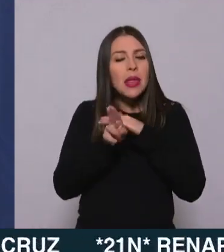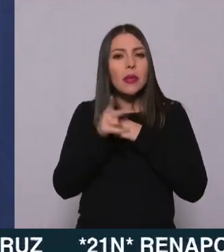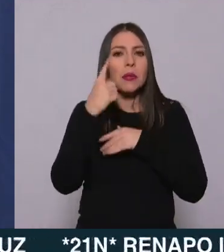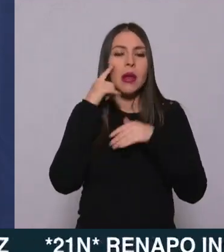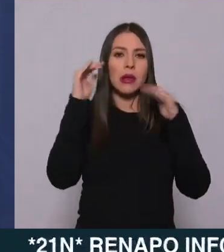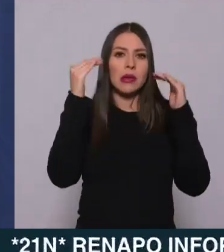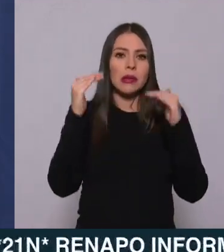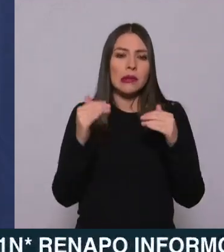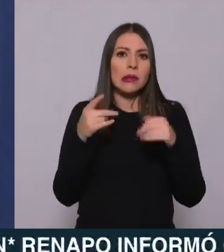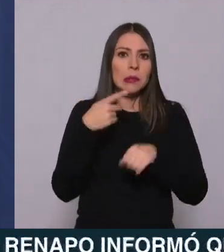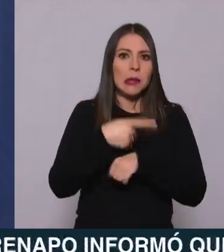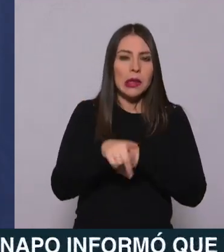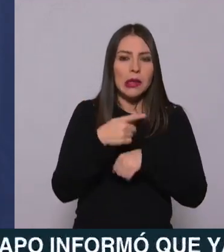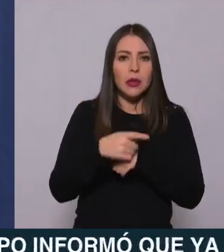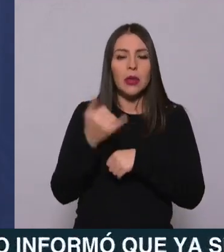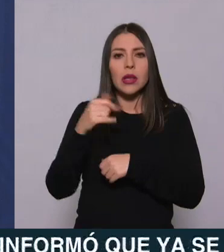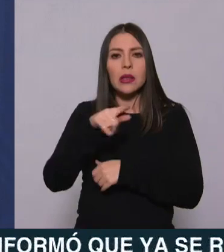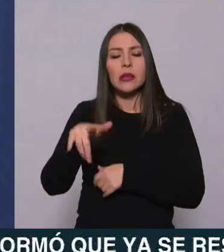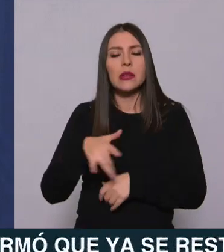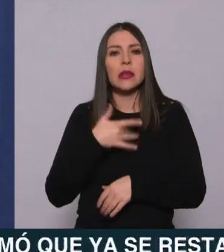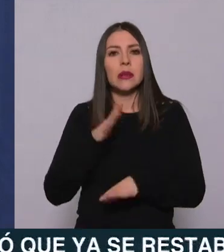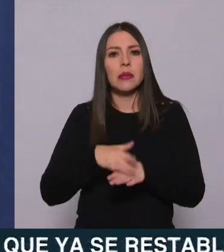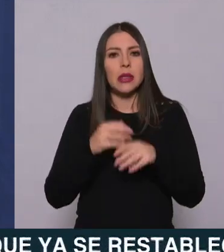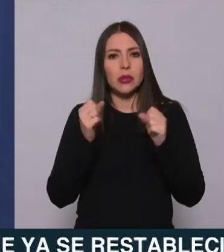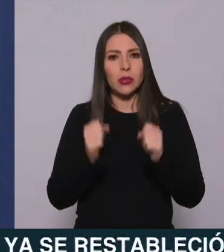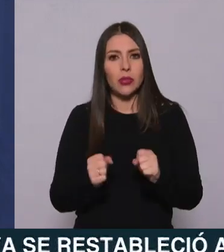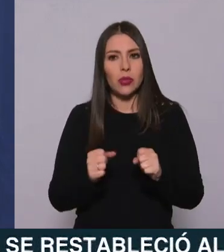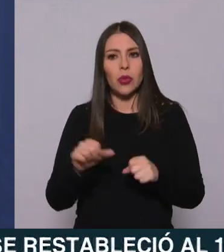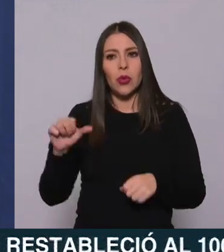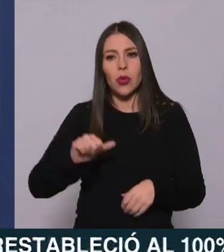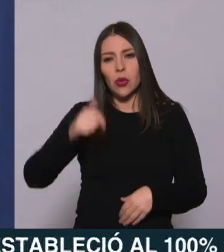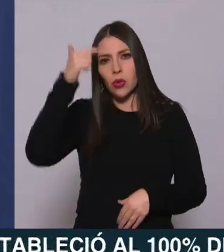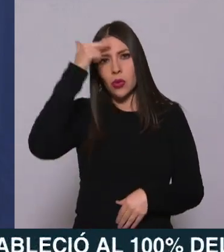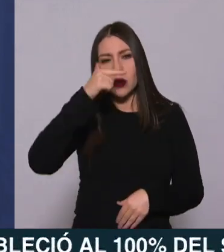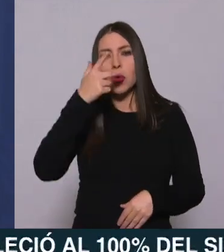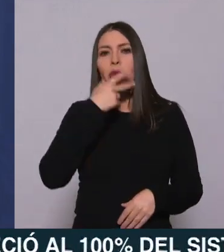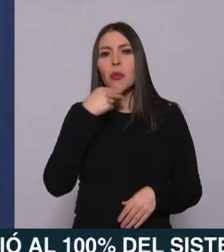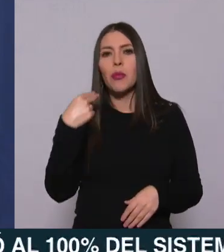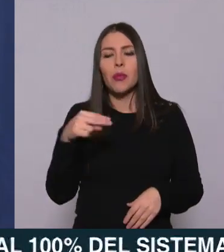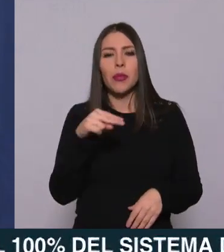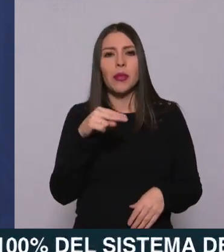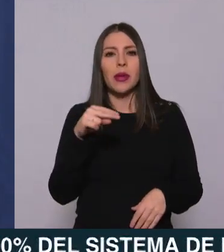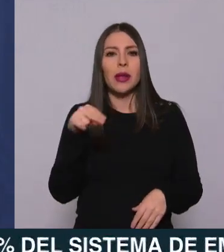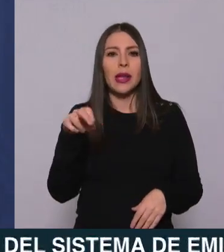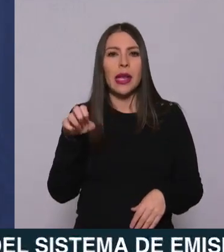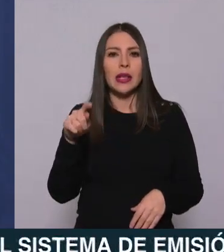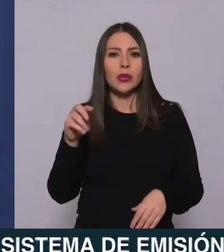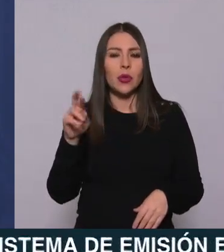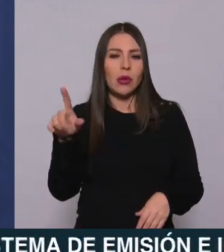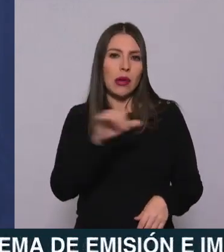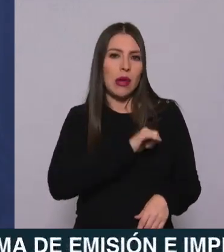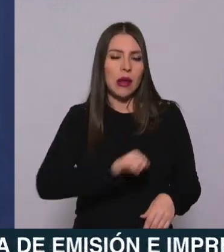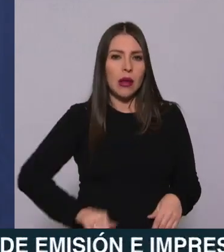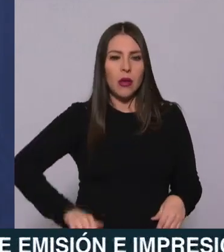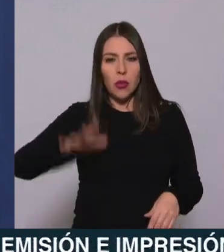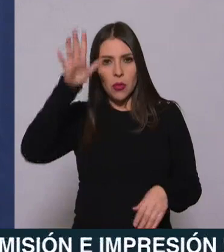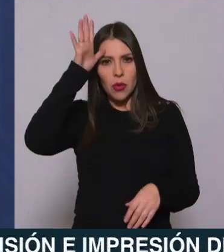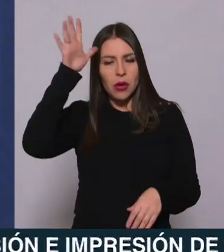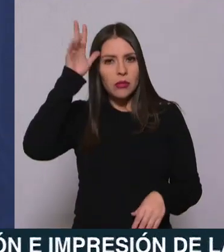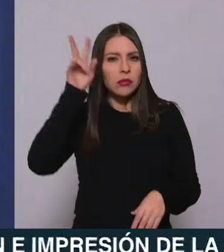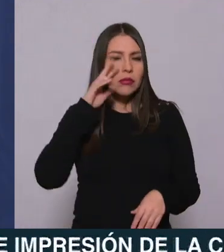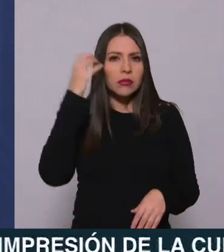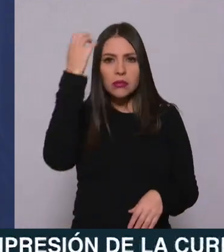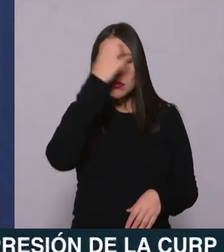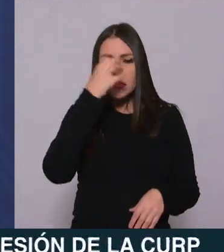brindar así espacios seguros. Esta noche, el alcalde Néstor Núñez supervisó los trabajos que hasta ahora han colocado 975 luminarias